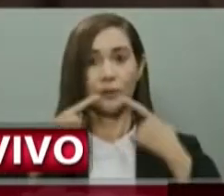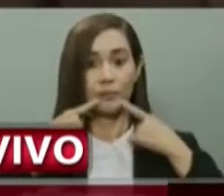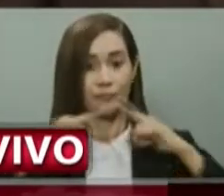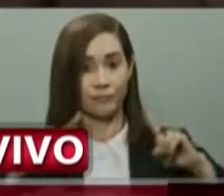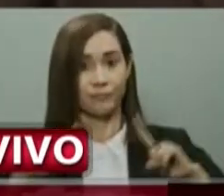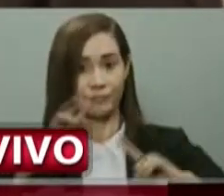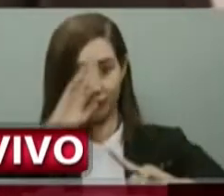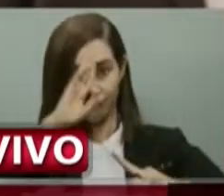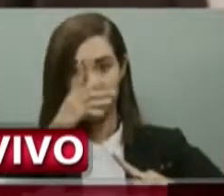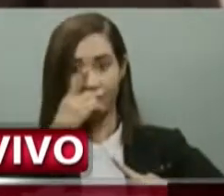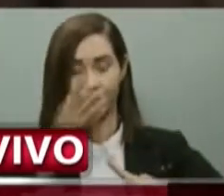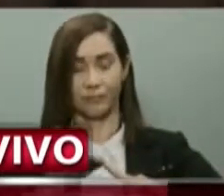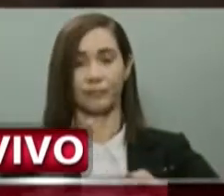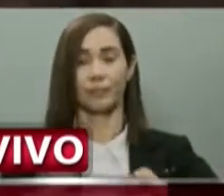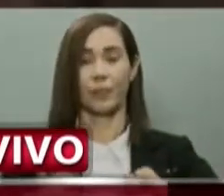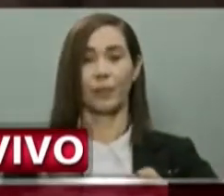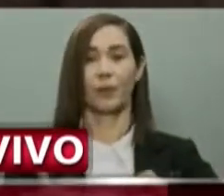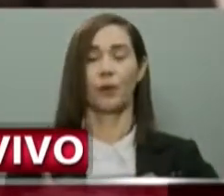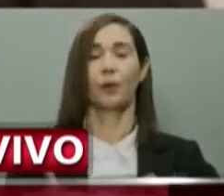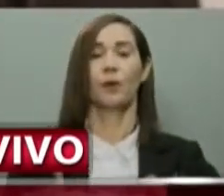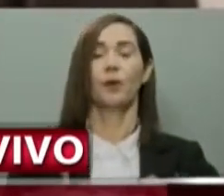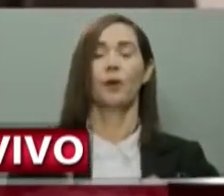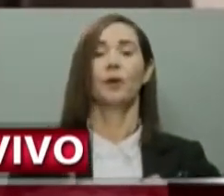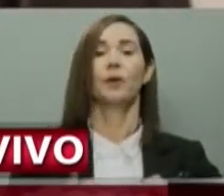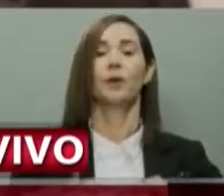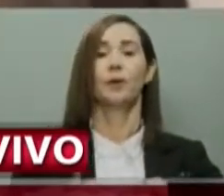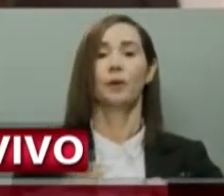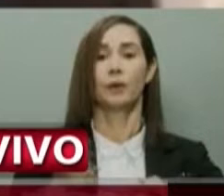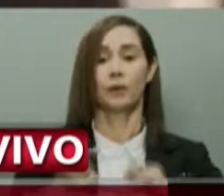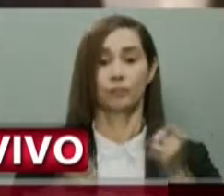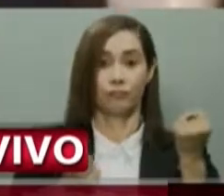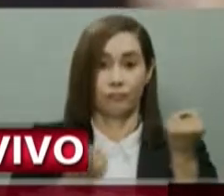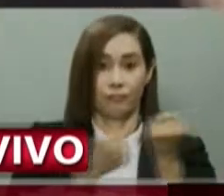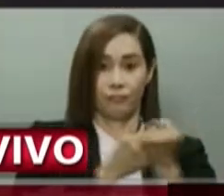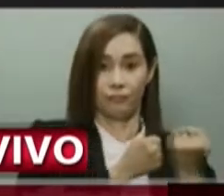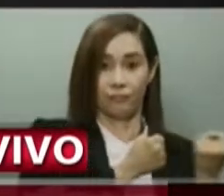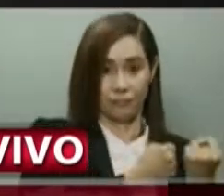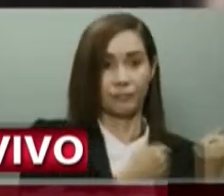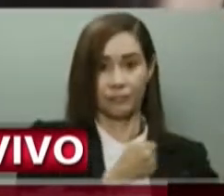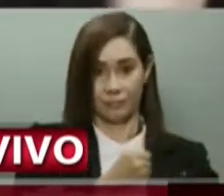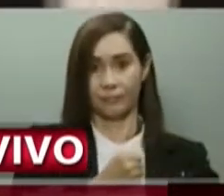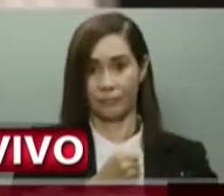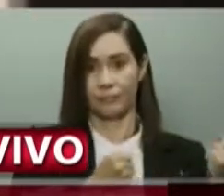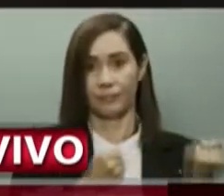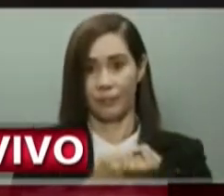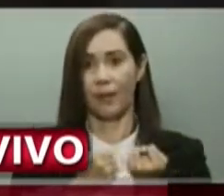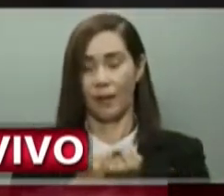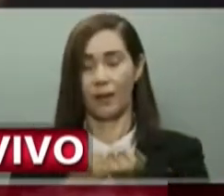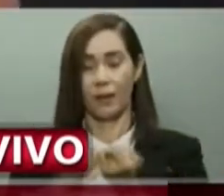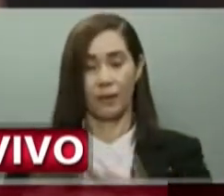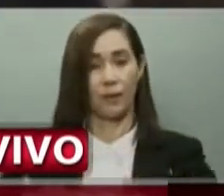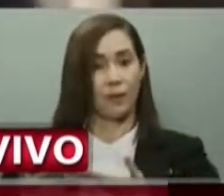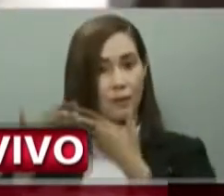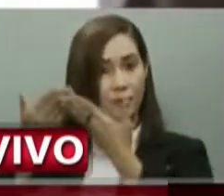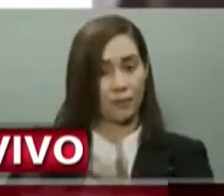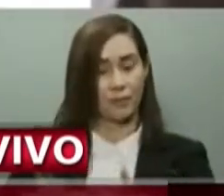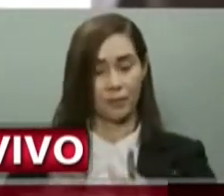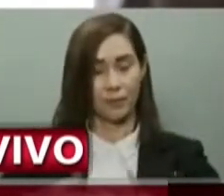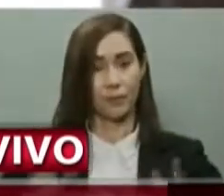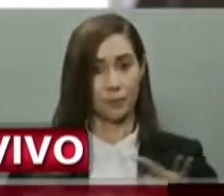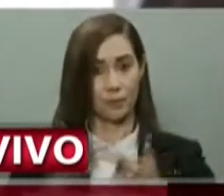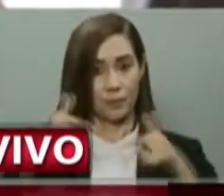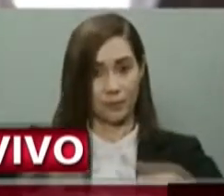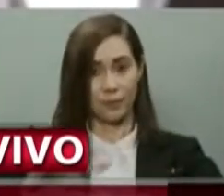al país que debido al apoyo que le hemos ofrecido a los sectores productivos